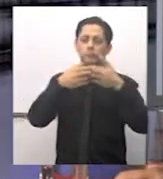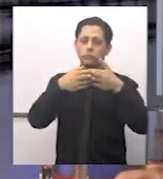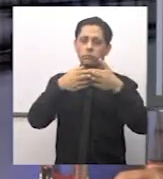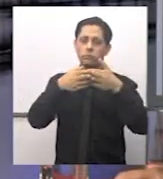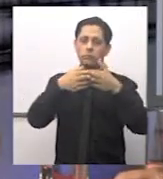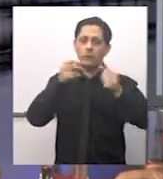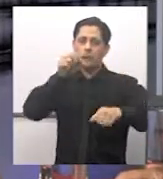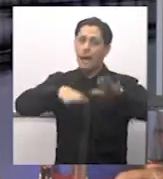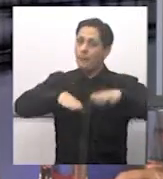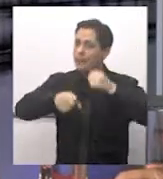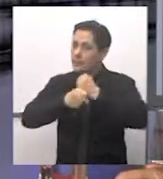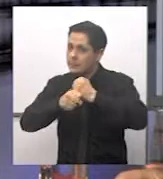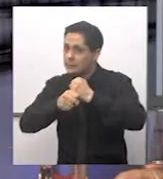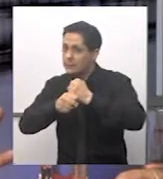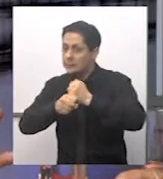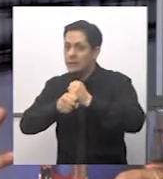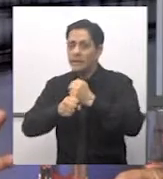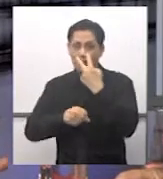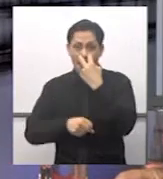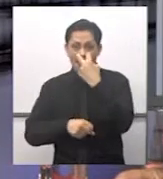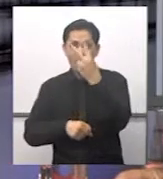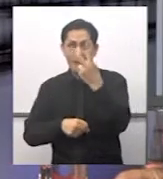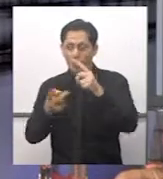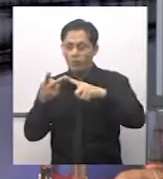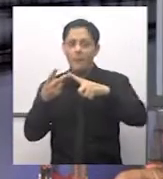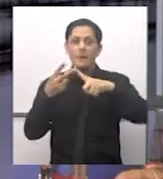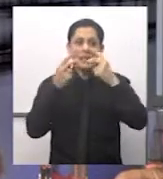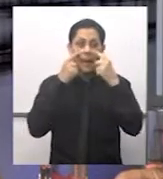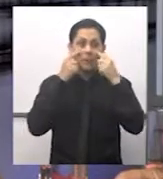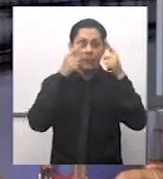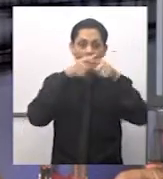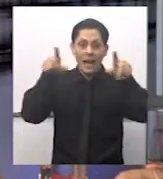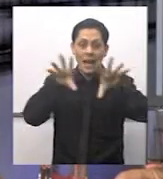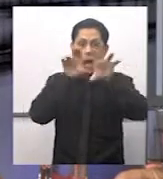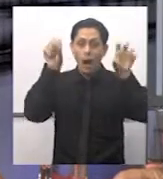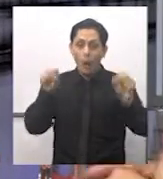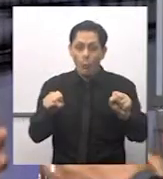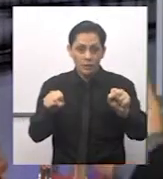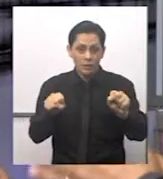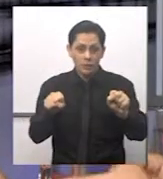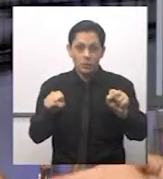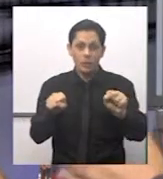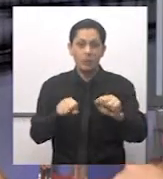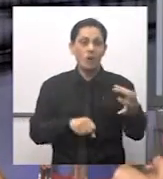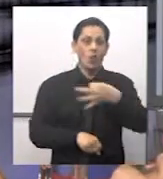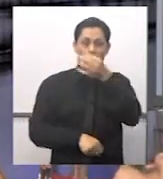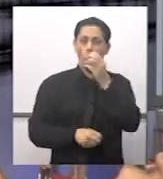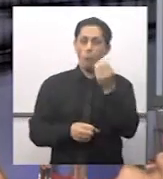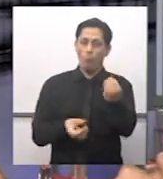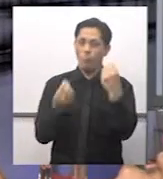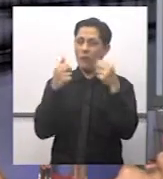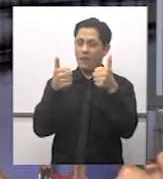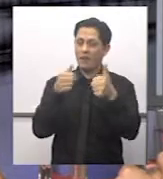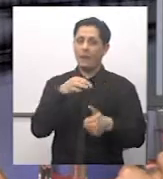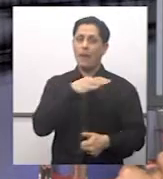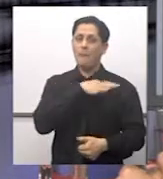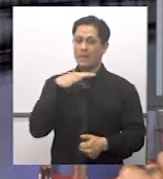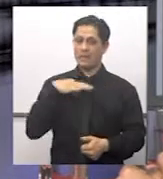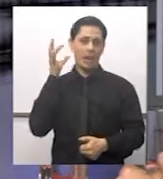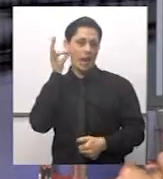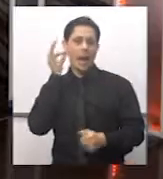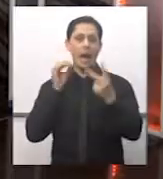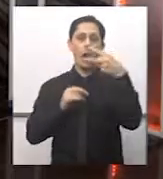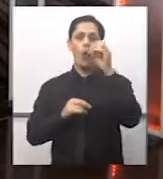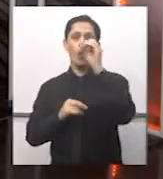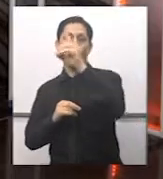dimos una mirada a las concesiones. Y lo dijo muy bien la ministra Hood, de quien... se molestó, se enojó. Que la ministra Hood